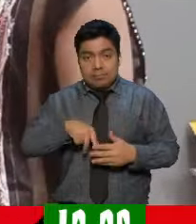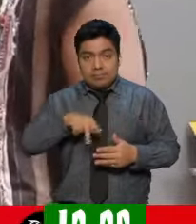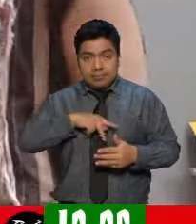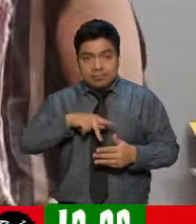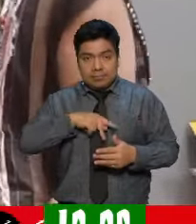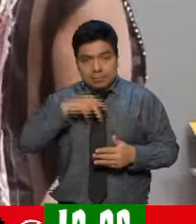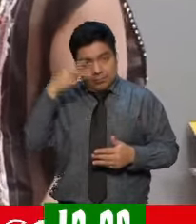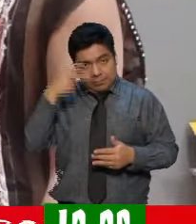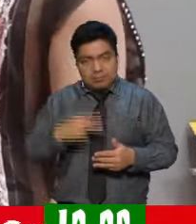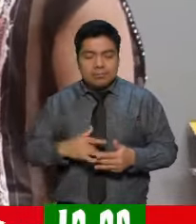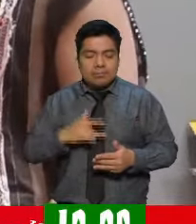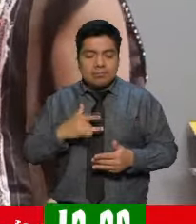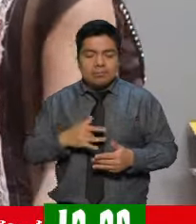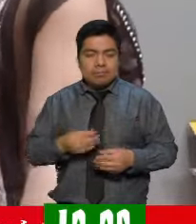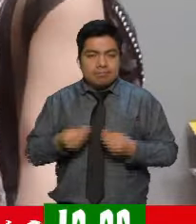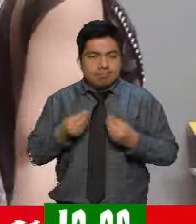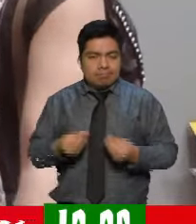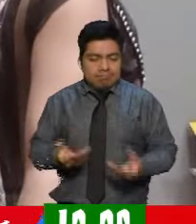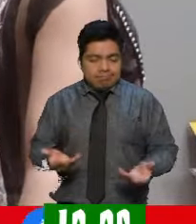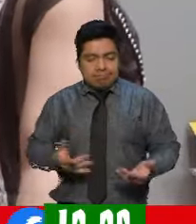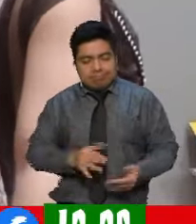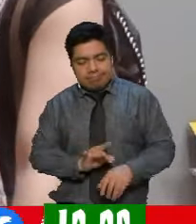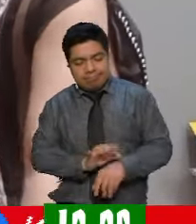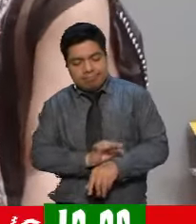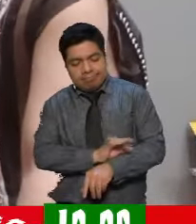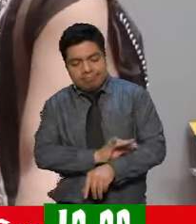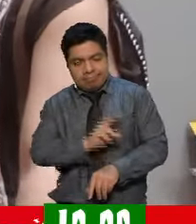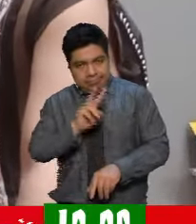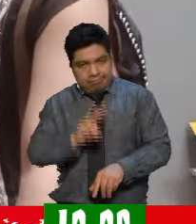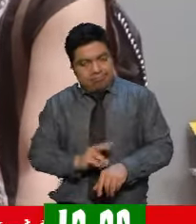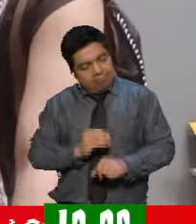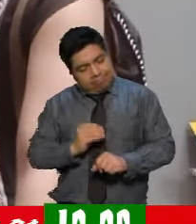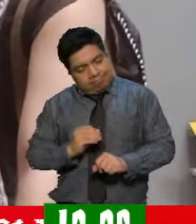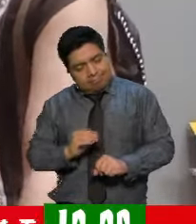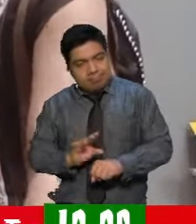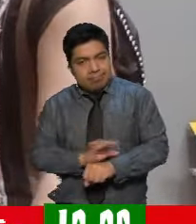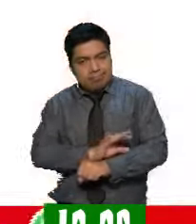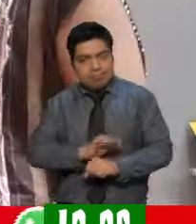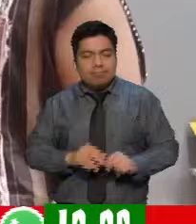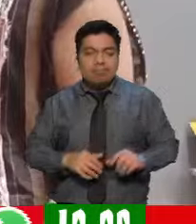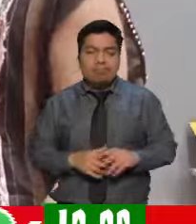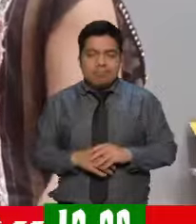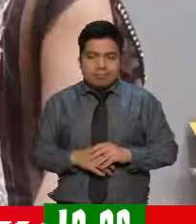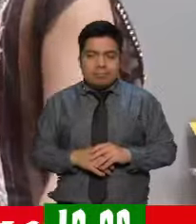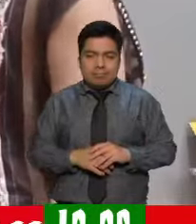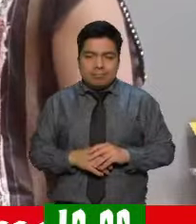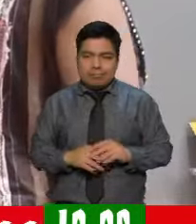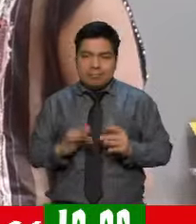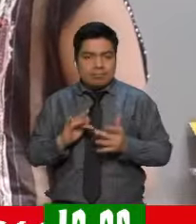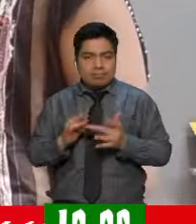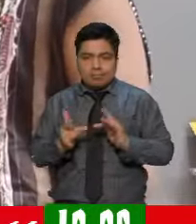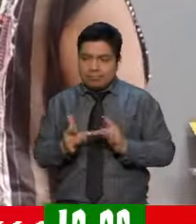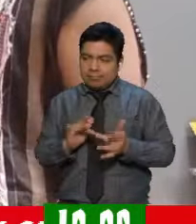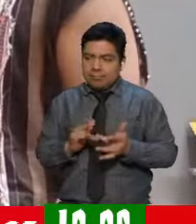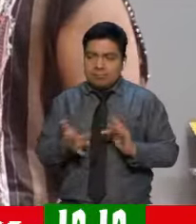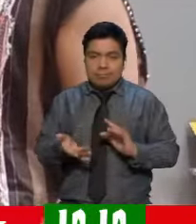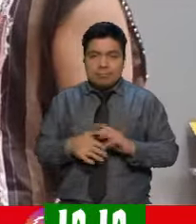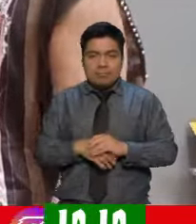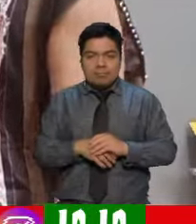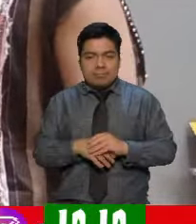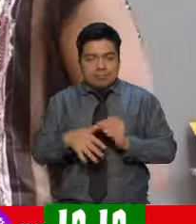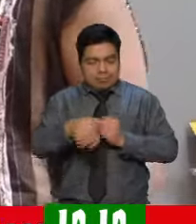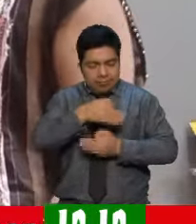también, significa mucho, ¿no? Pues muy emocionados, muy, muy, muy emocionados, yo creo. Redes sociales.